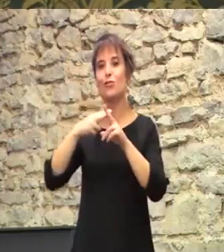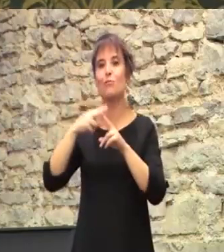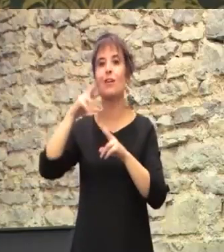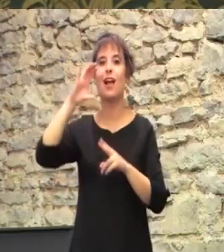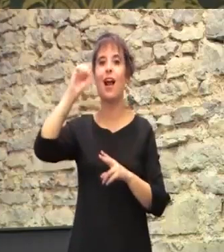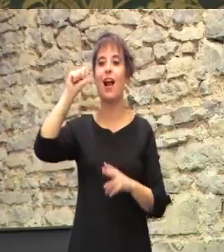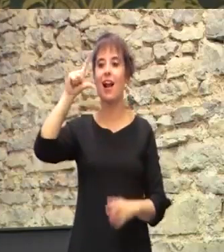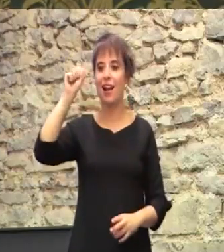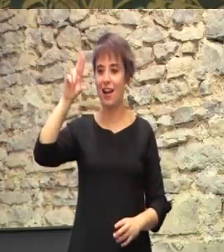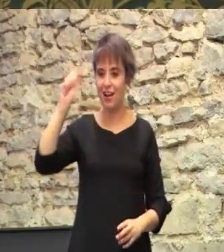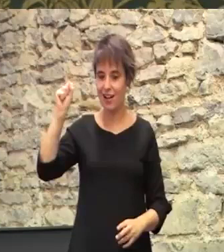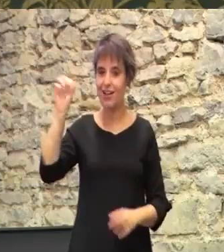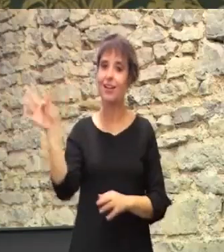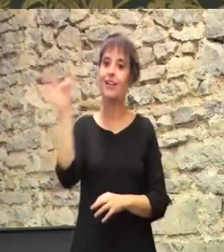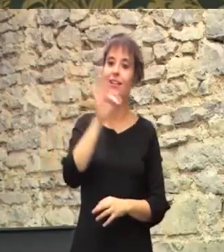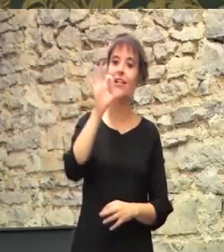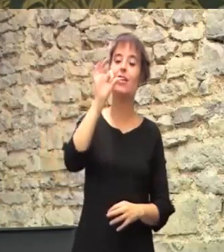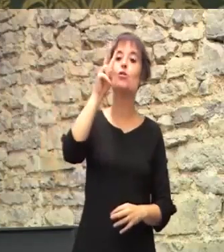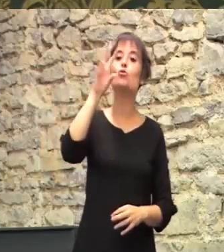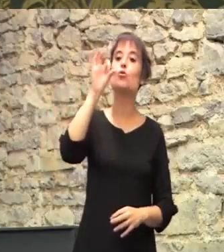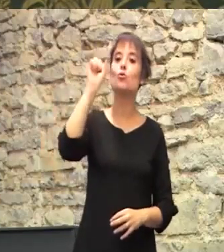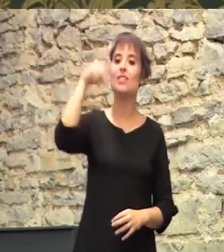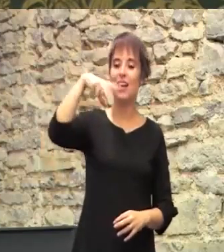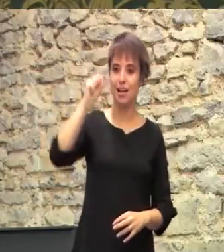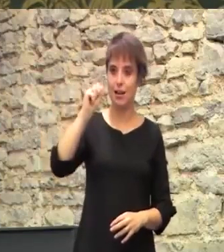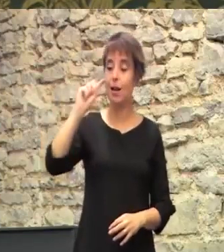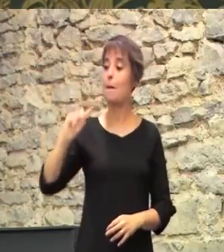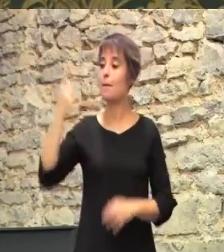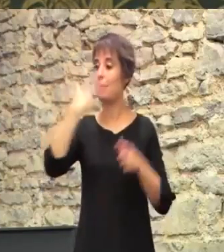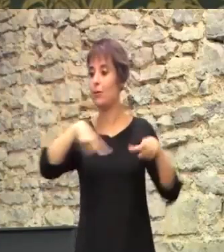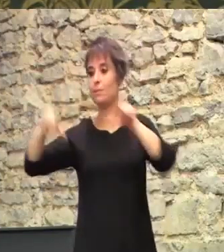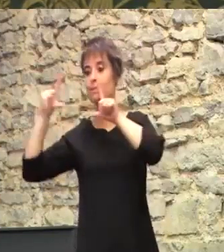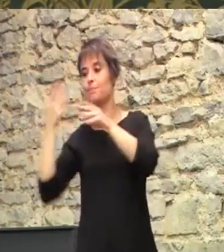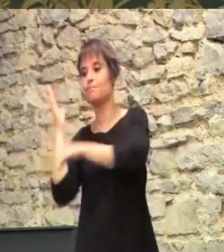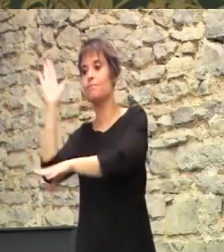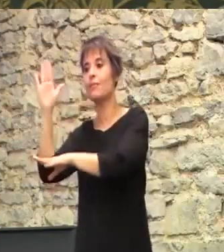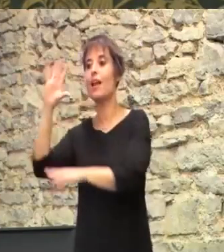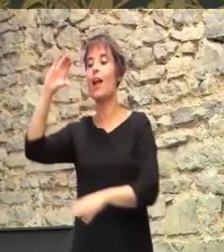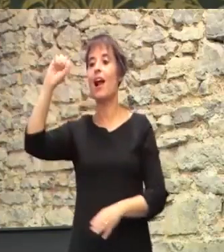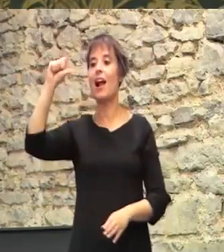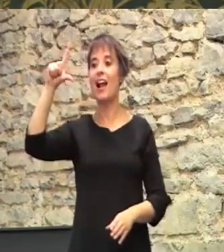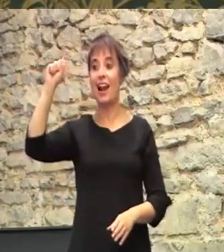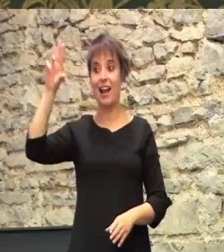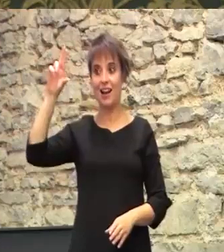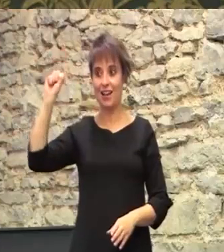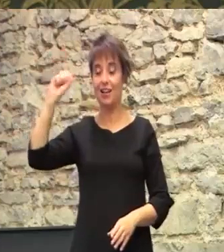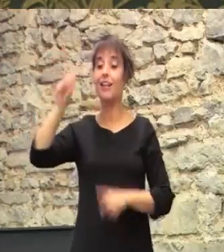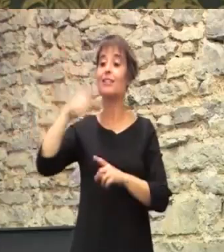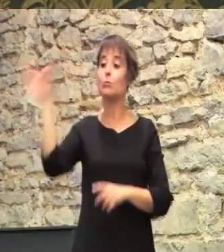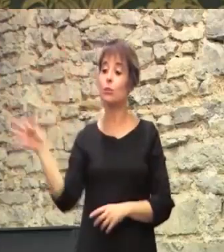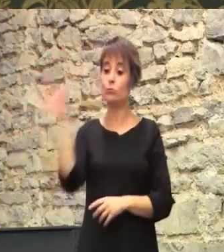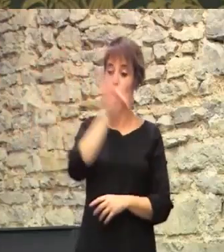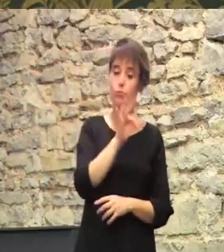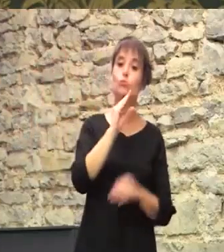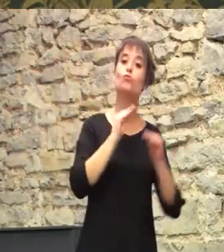a mi izquierda y susana cobas voy a presentar primero a clara y cuando tenga que intervenir susana